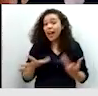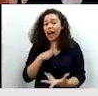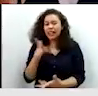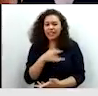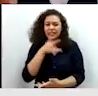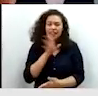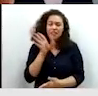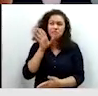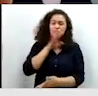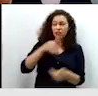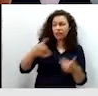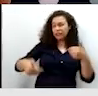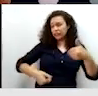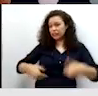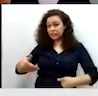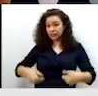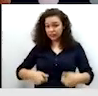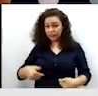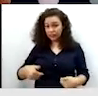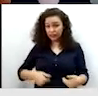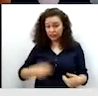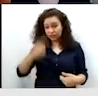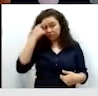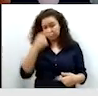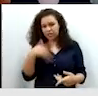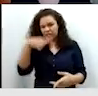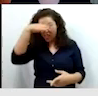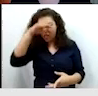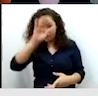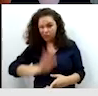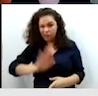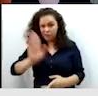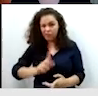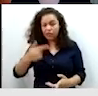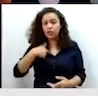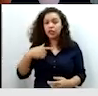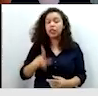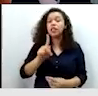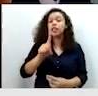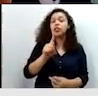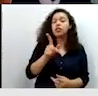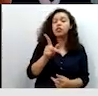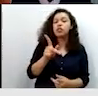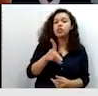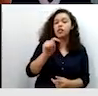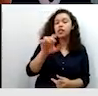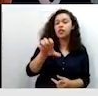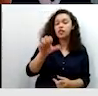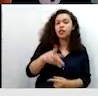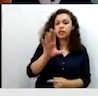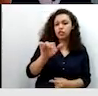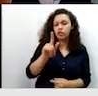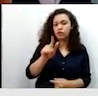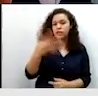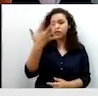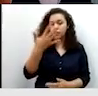alguna molestia referente a un cuadro gripal, puedo hacer mi test COVID mandando un mensaje al 51515